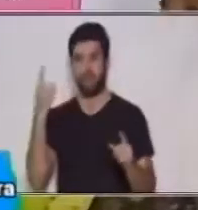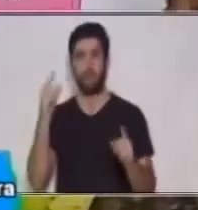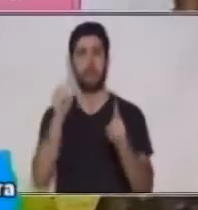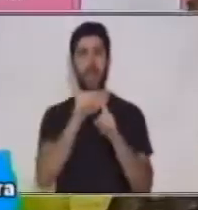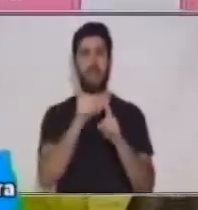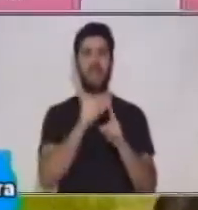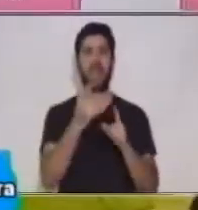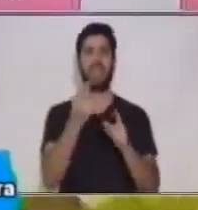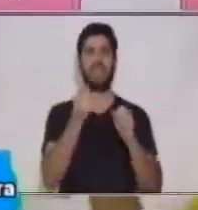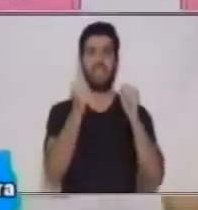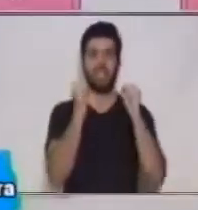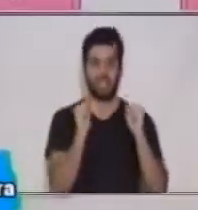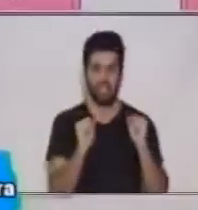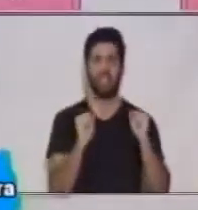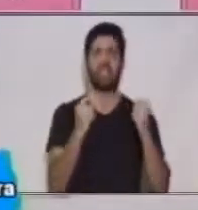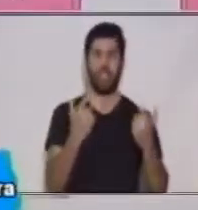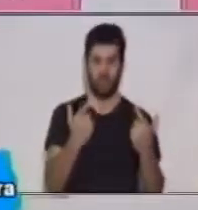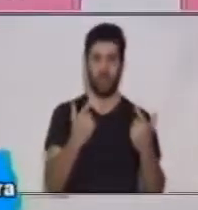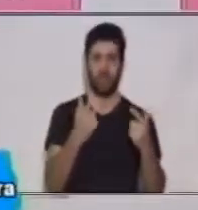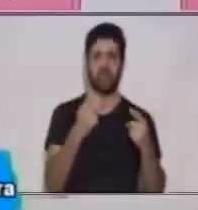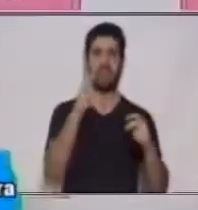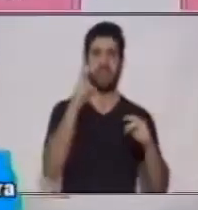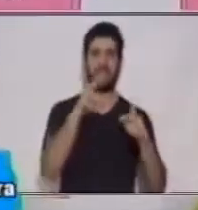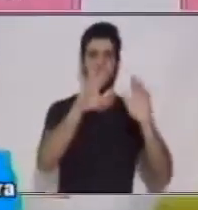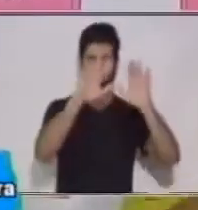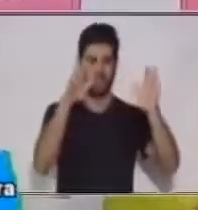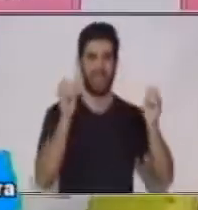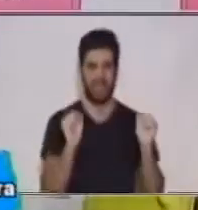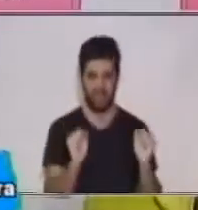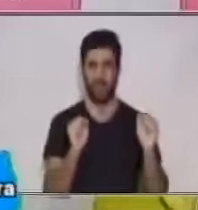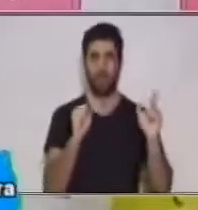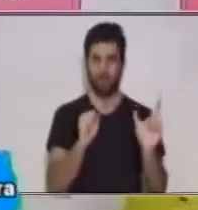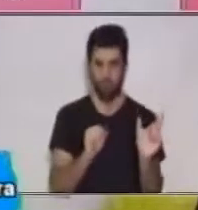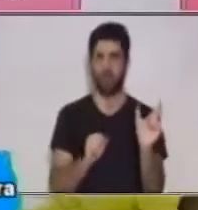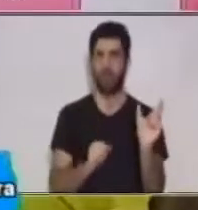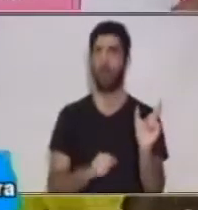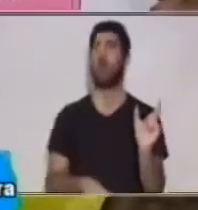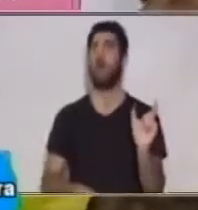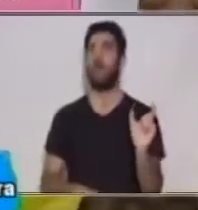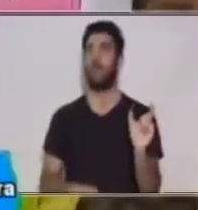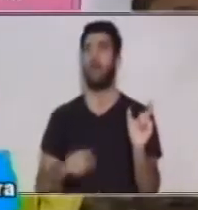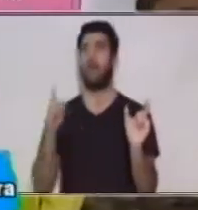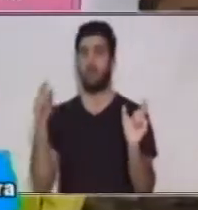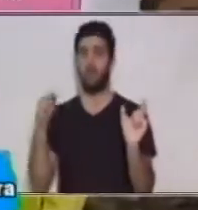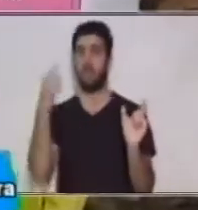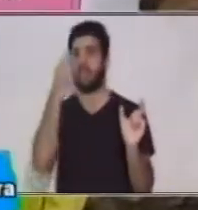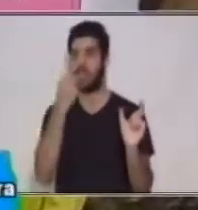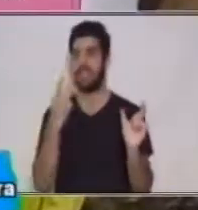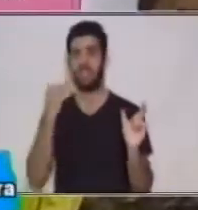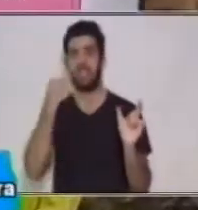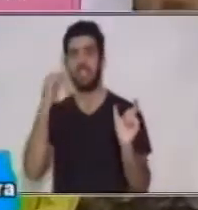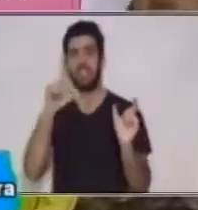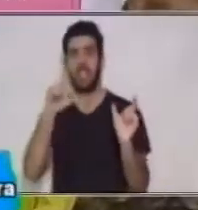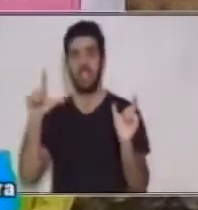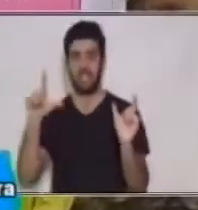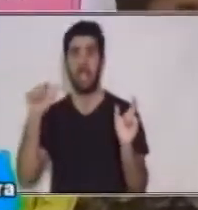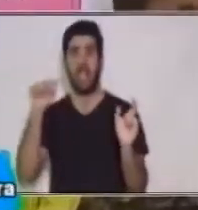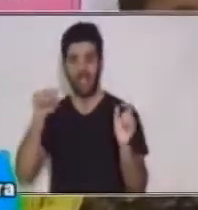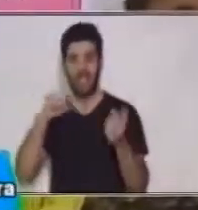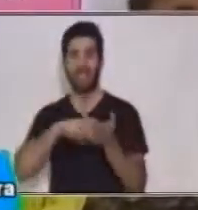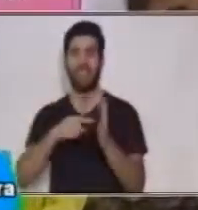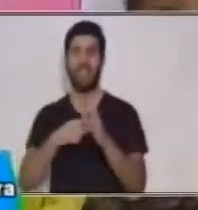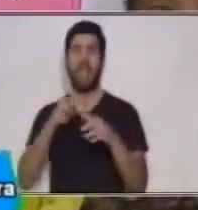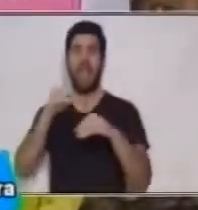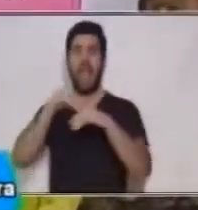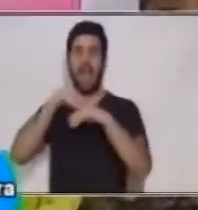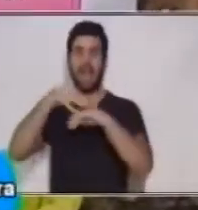sillón. ¿Cuál sería el lexema en esta palabra? O la raíz. Sí, ¿ya? Porque de aquí